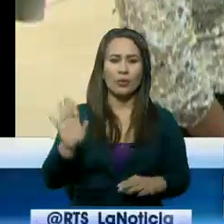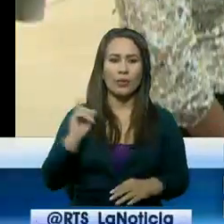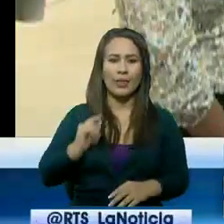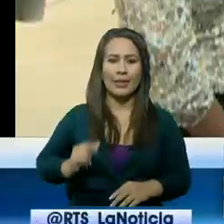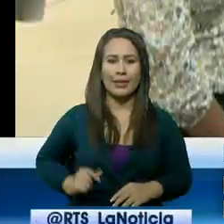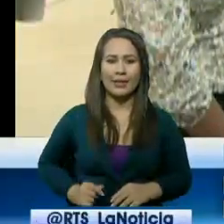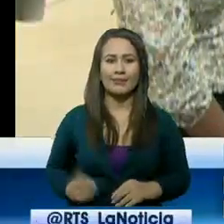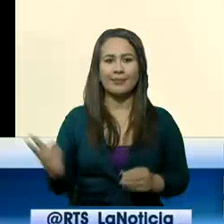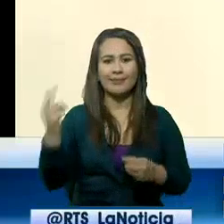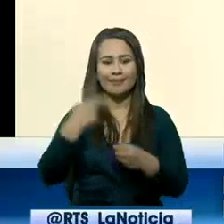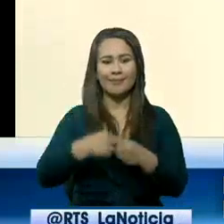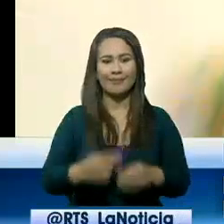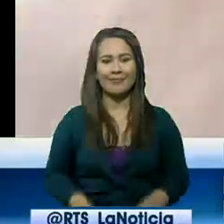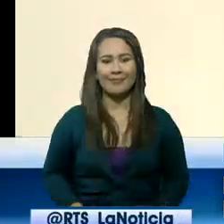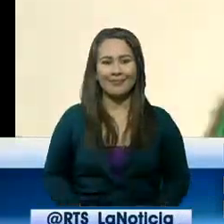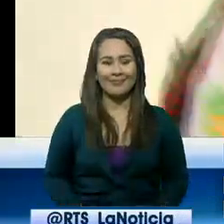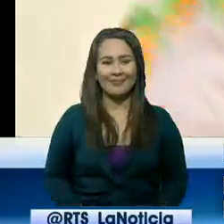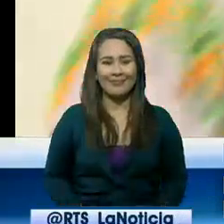de los Virachuros.